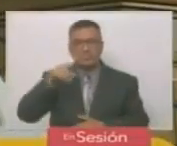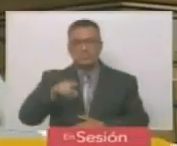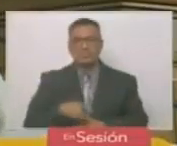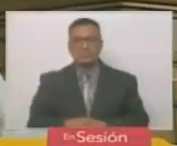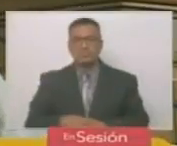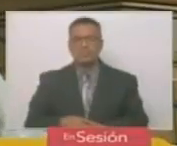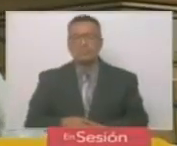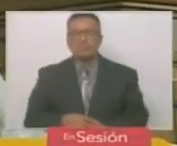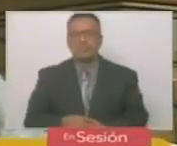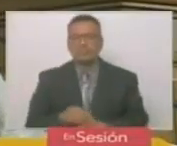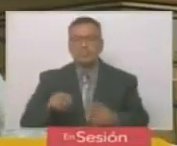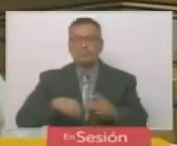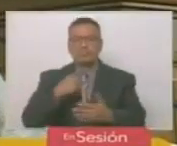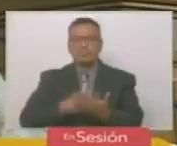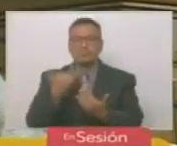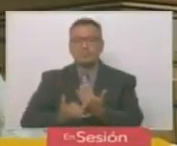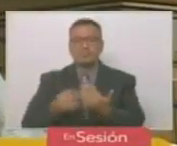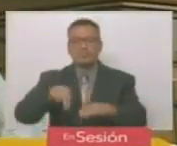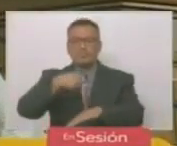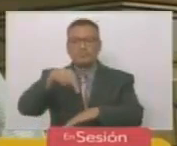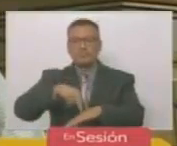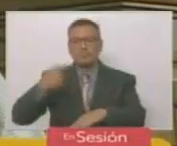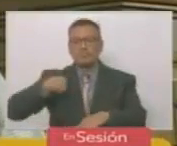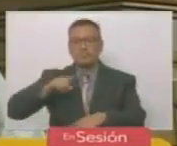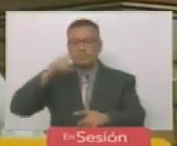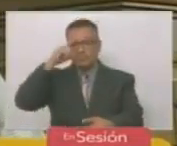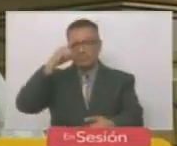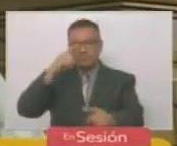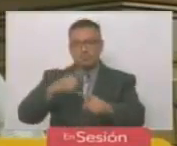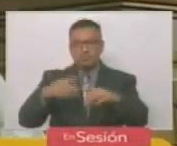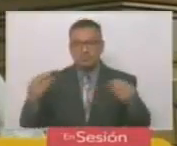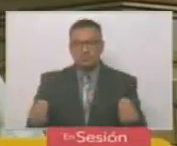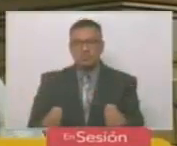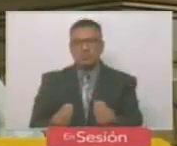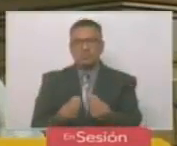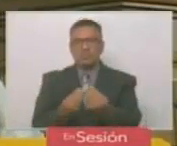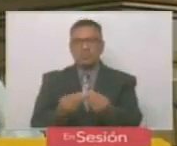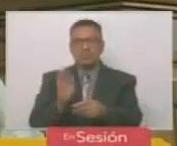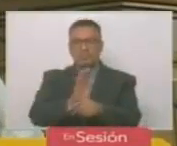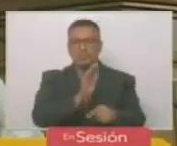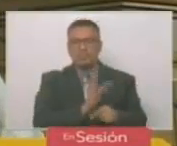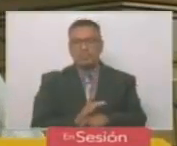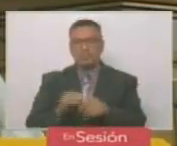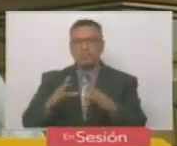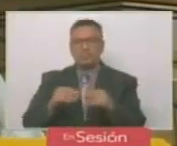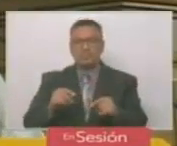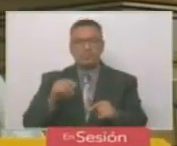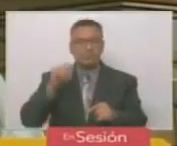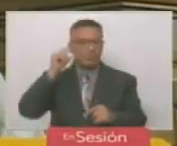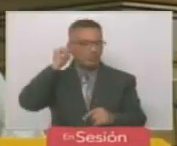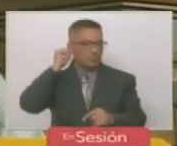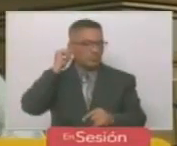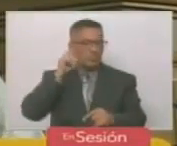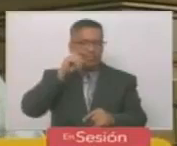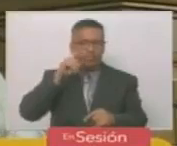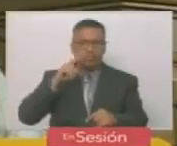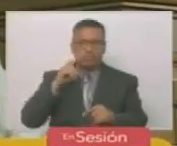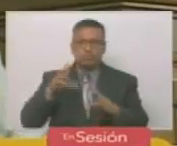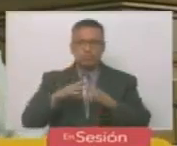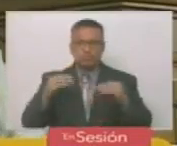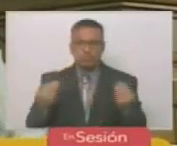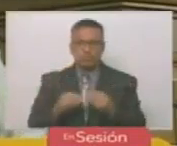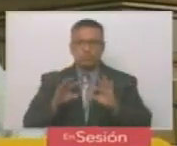Plan Nacional Parto Humanizado tiene como objetivo acompañar y proteger a las mujeres gestantes y sus familias